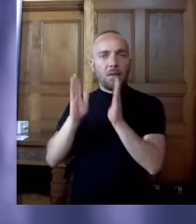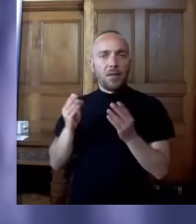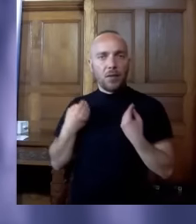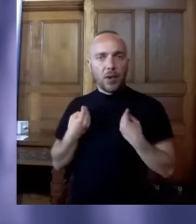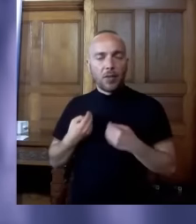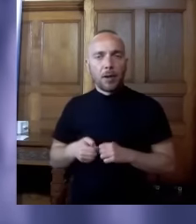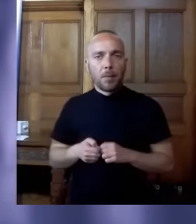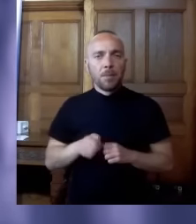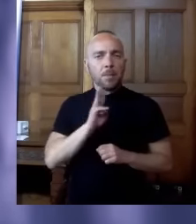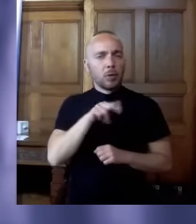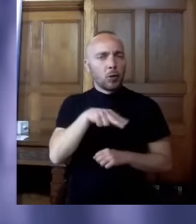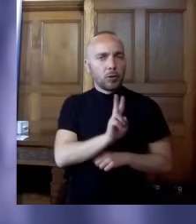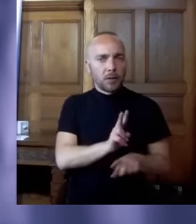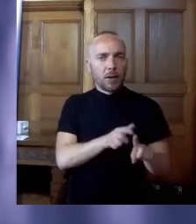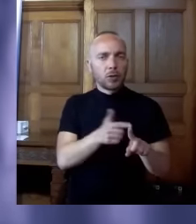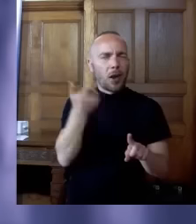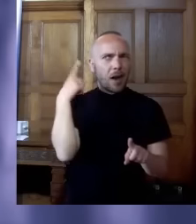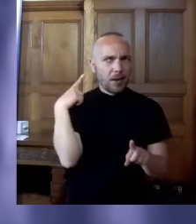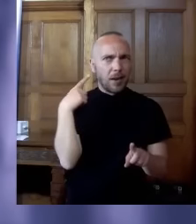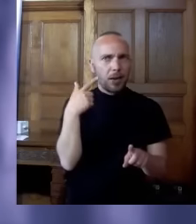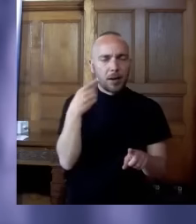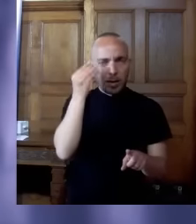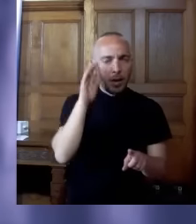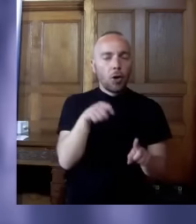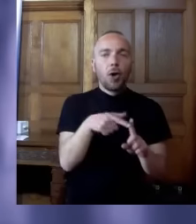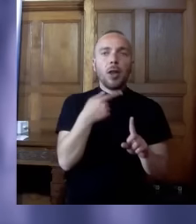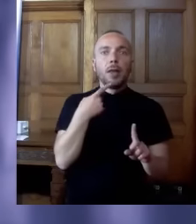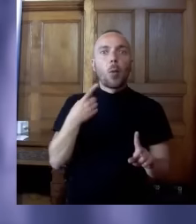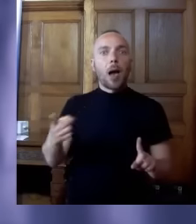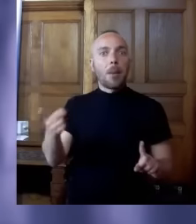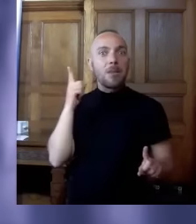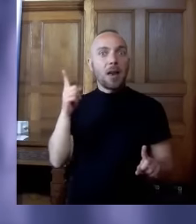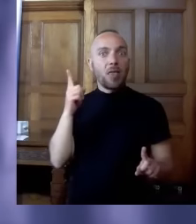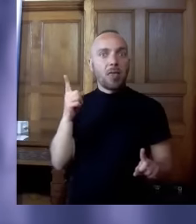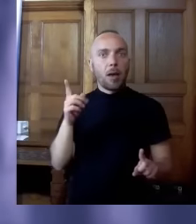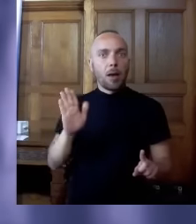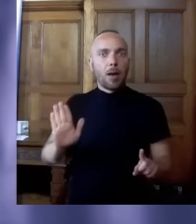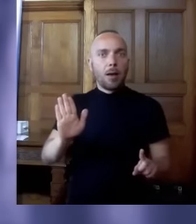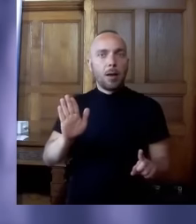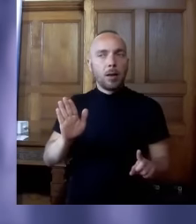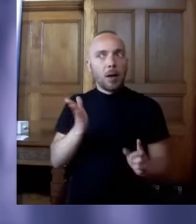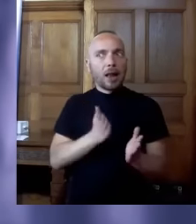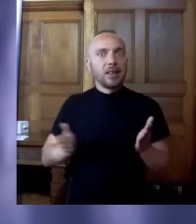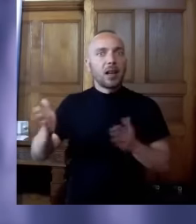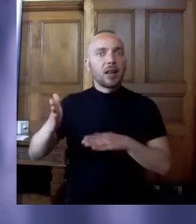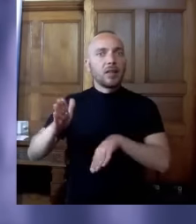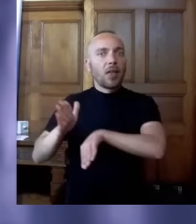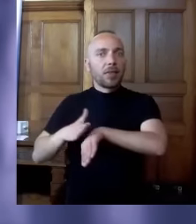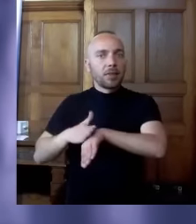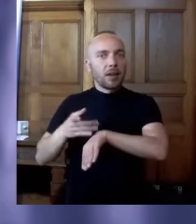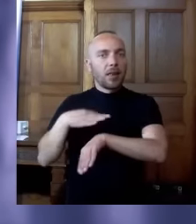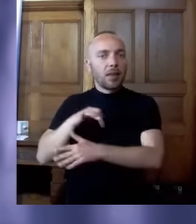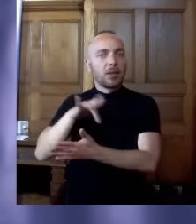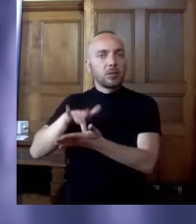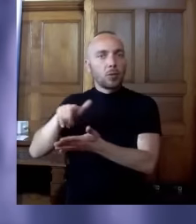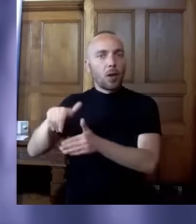nacionalista Vasco creo que fue ayer dijo también que era una amenaza la alternativa de izquierdas que se podía presentar en